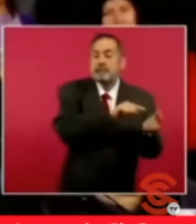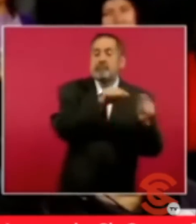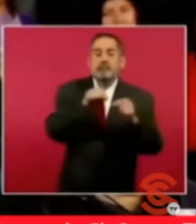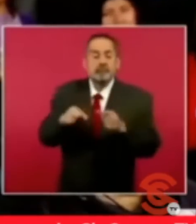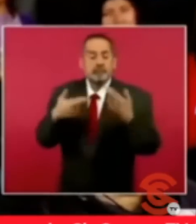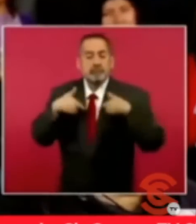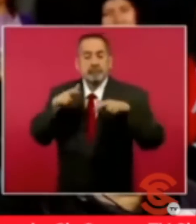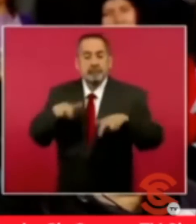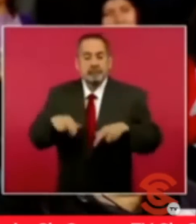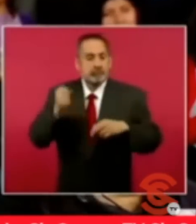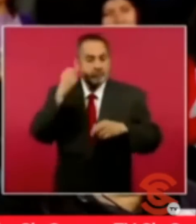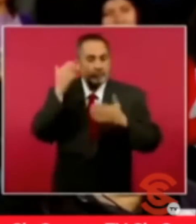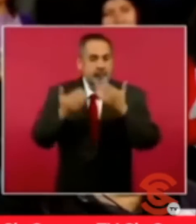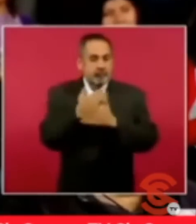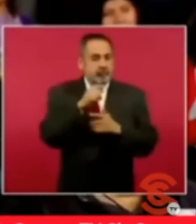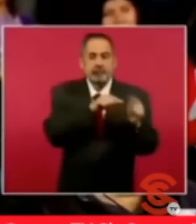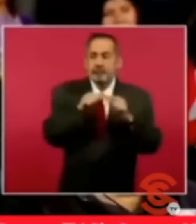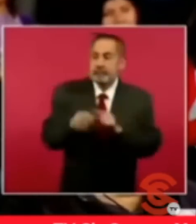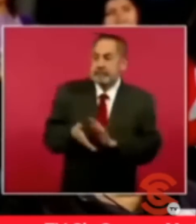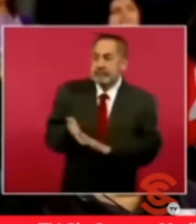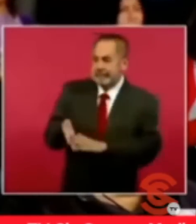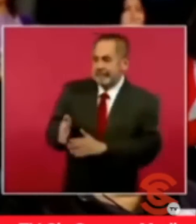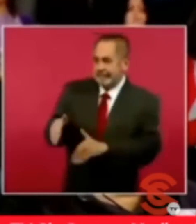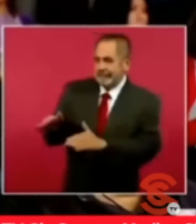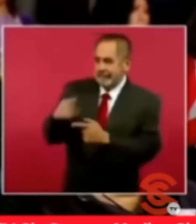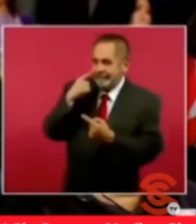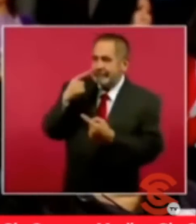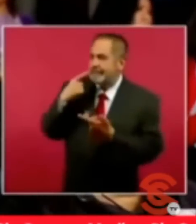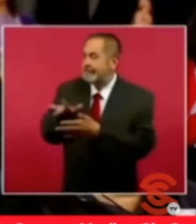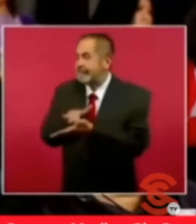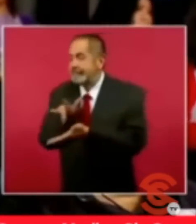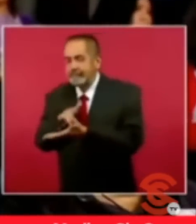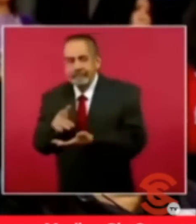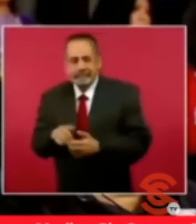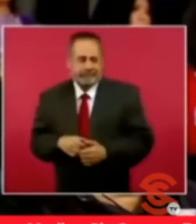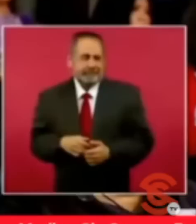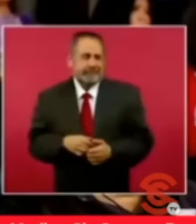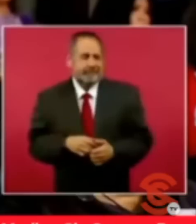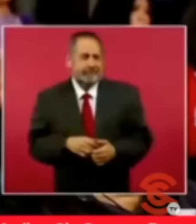Palacio Nacional en estas mañaneras, que